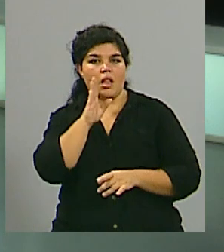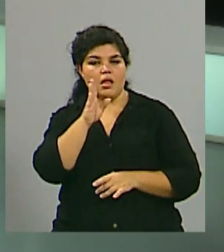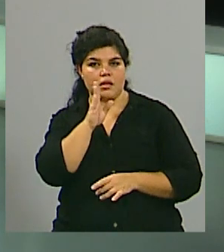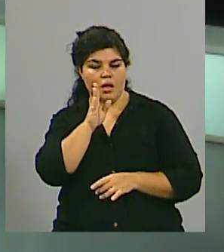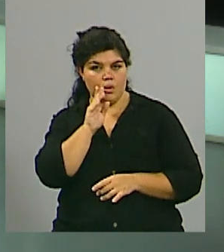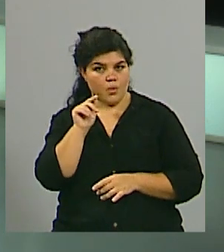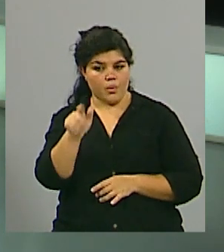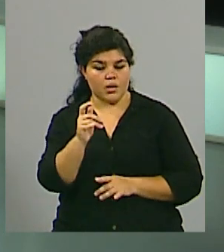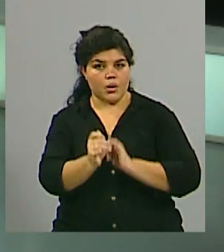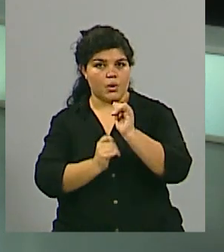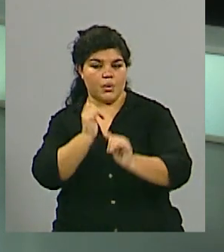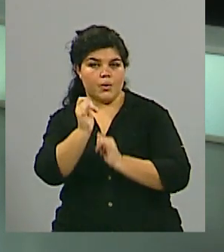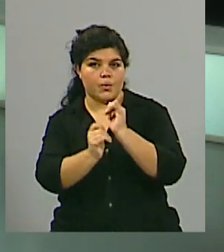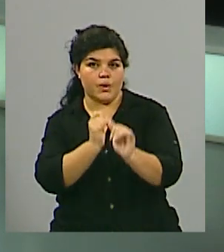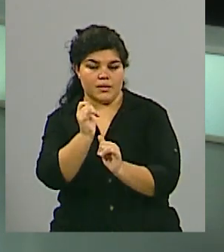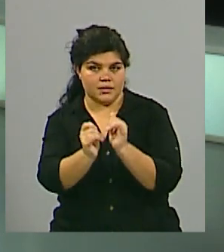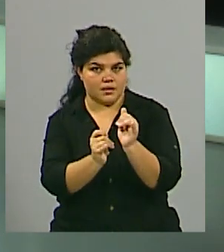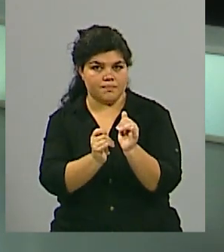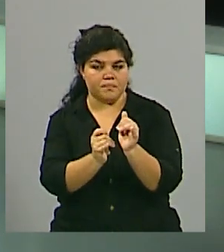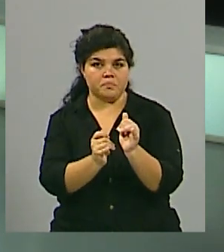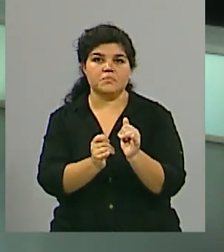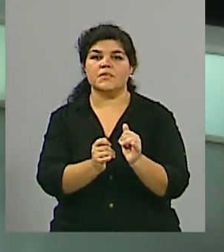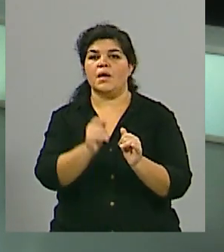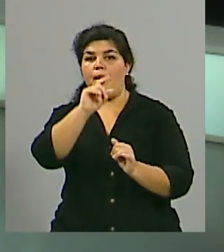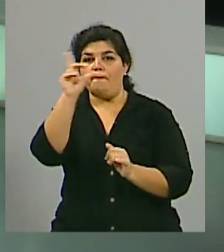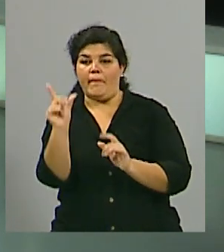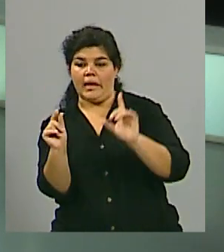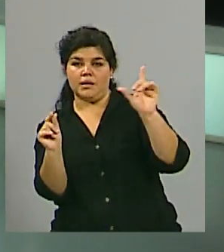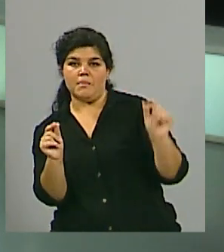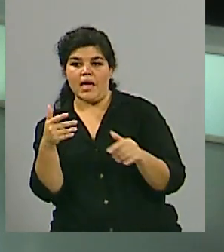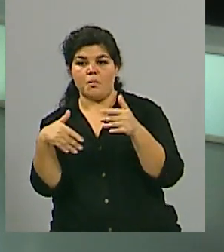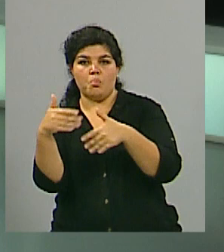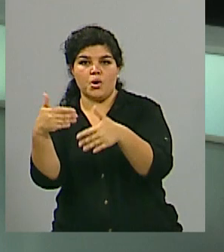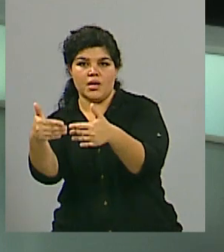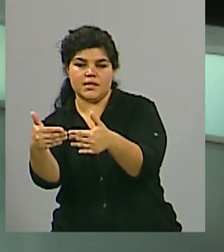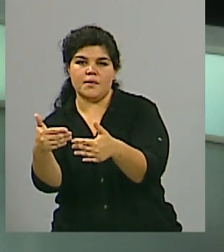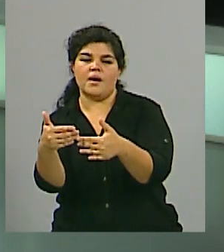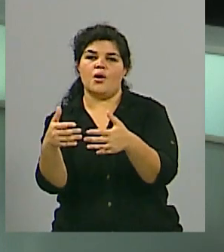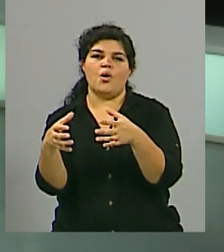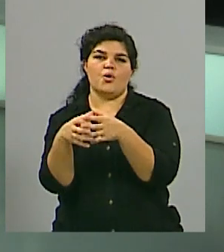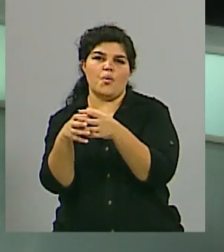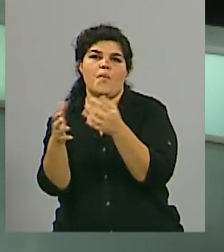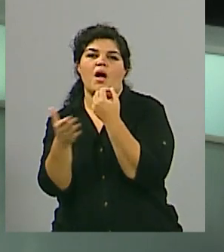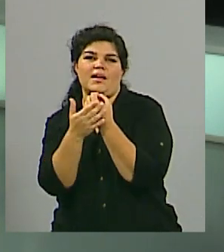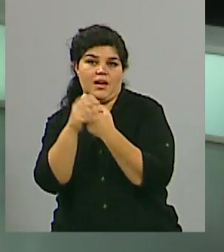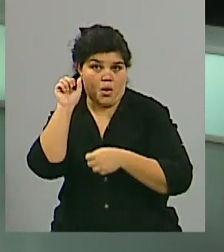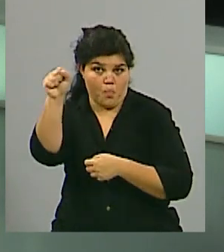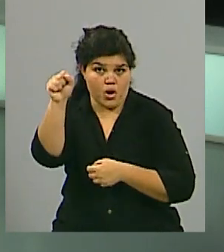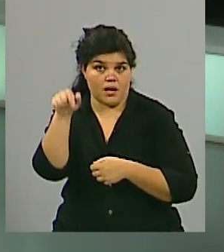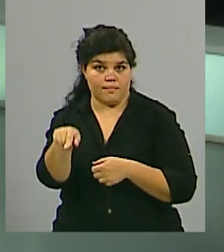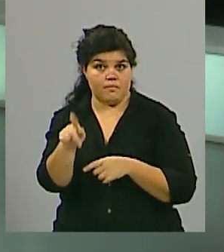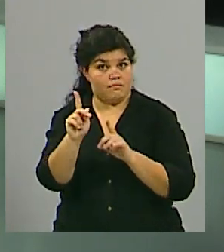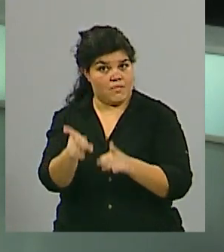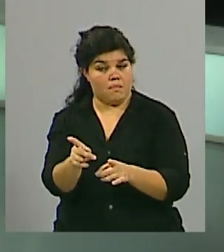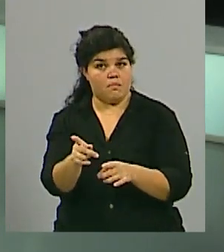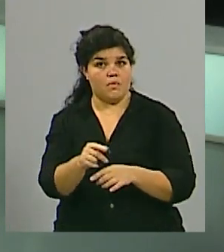decir hay un alineamiento entre los países más progresistas, más de extrema izquierda o comunista. Entonces, bueno,